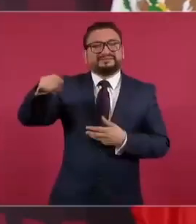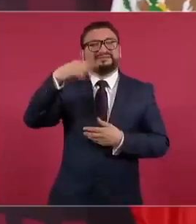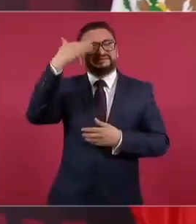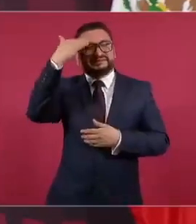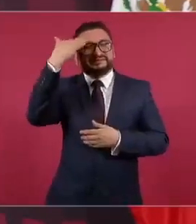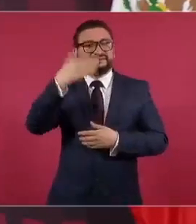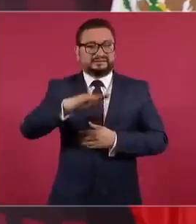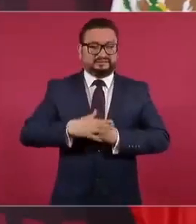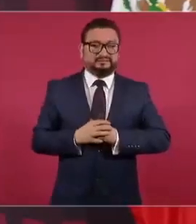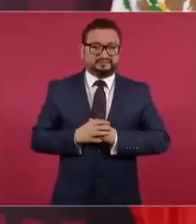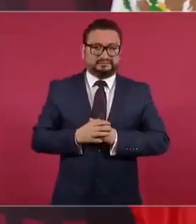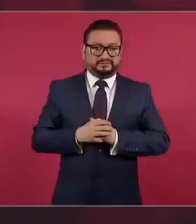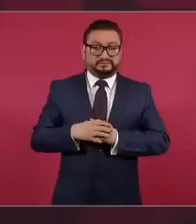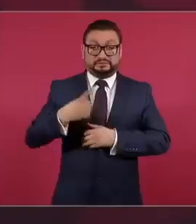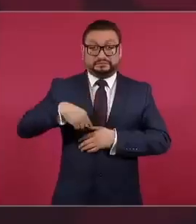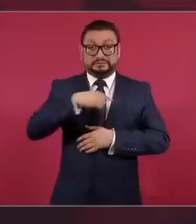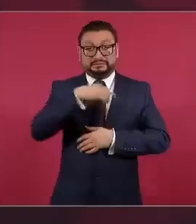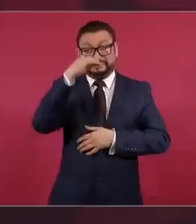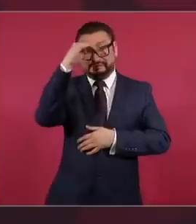No hay que pensar